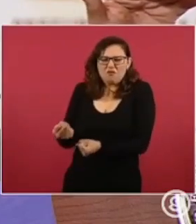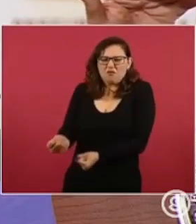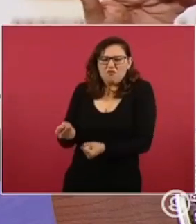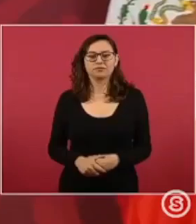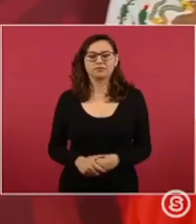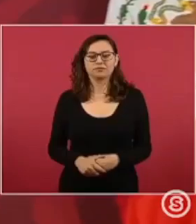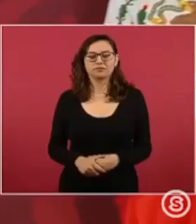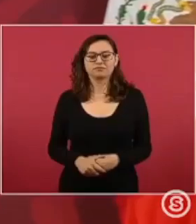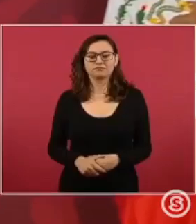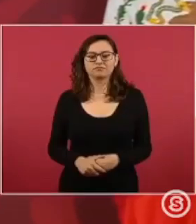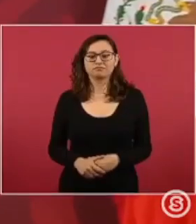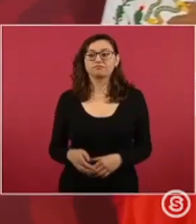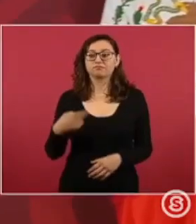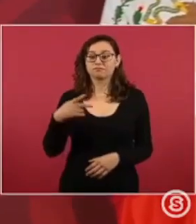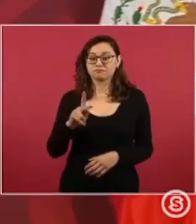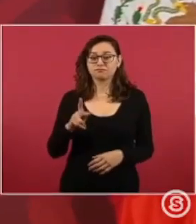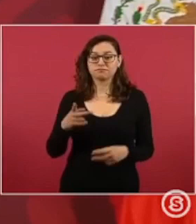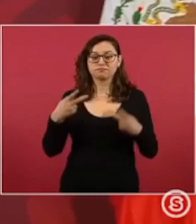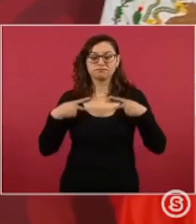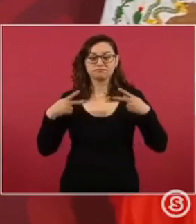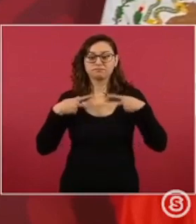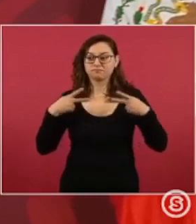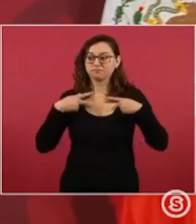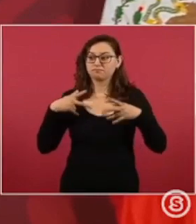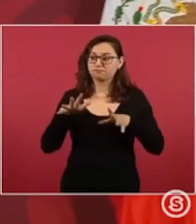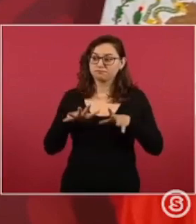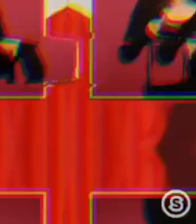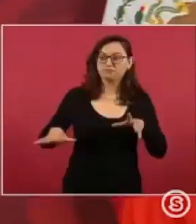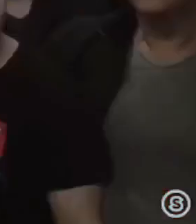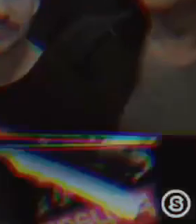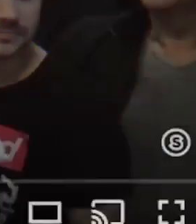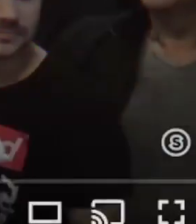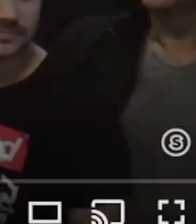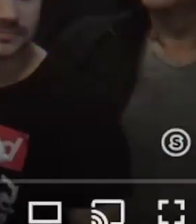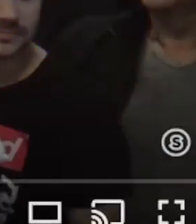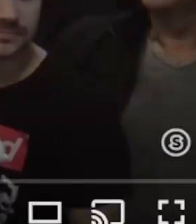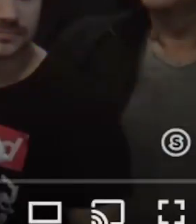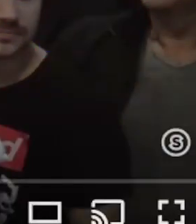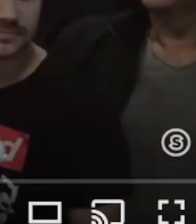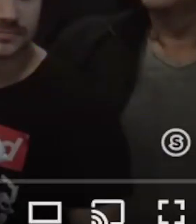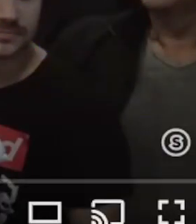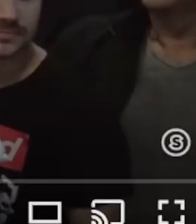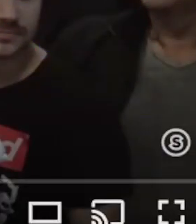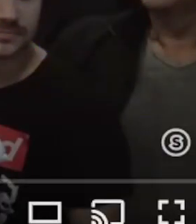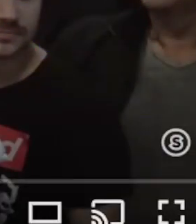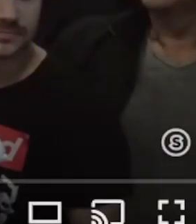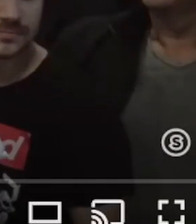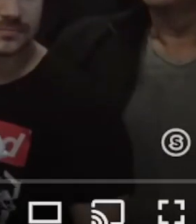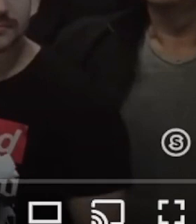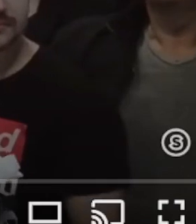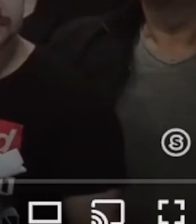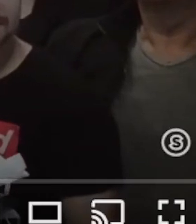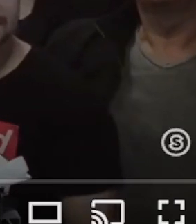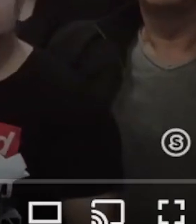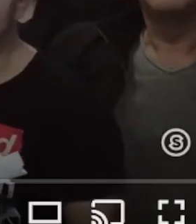todo, unidos todos los conservadores. Unidos todos los conservadores.